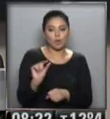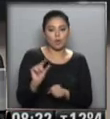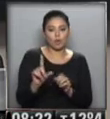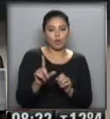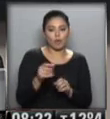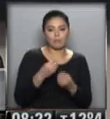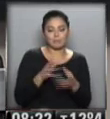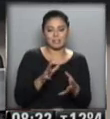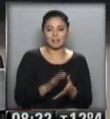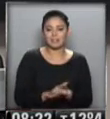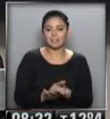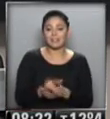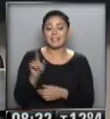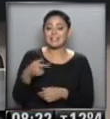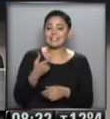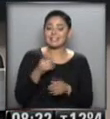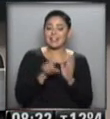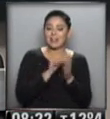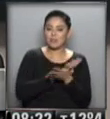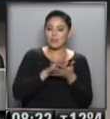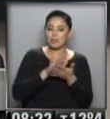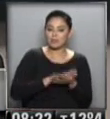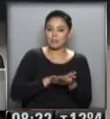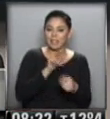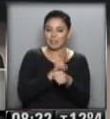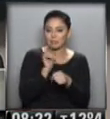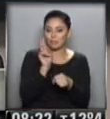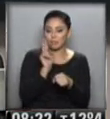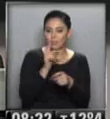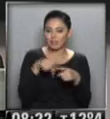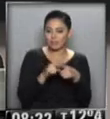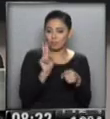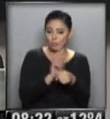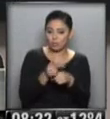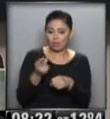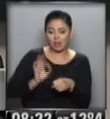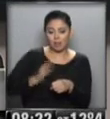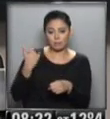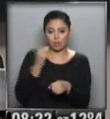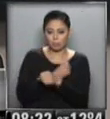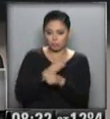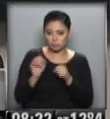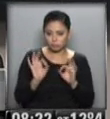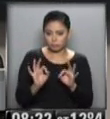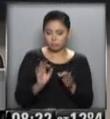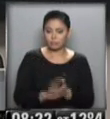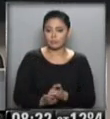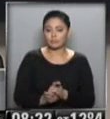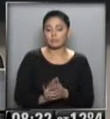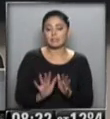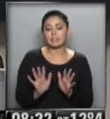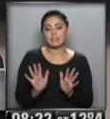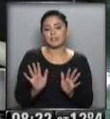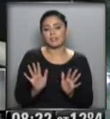si la nueva ley de detalles desprotegidos sancionada el año pasado si